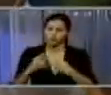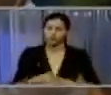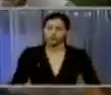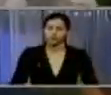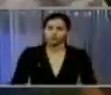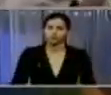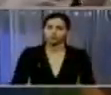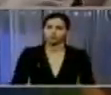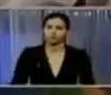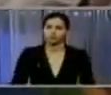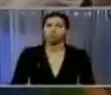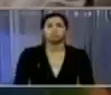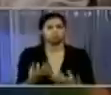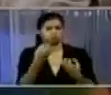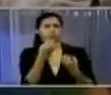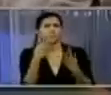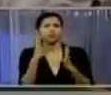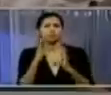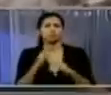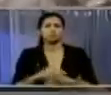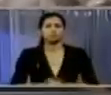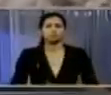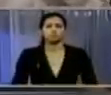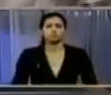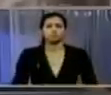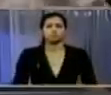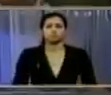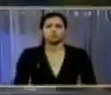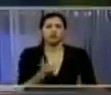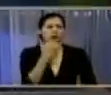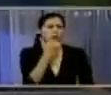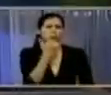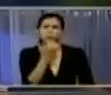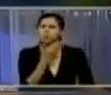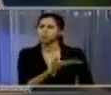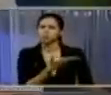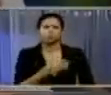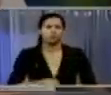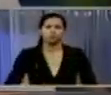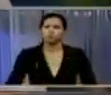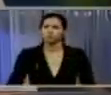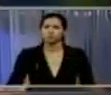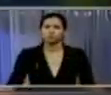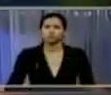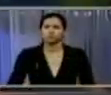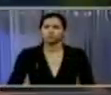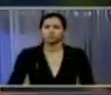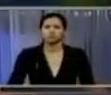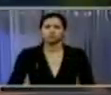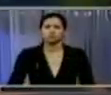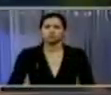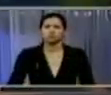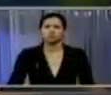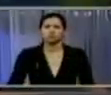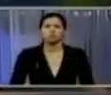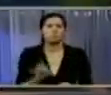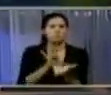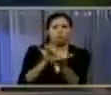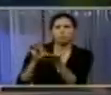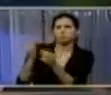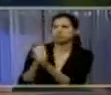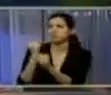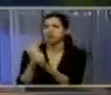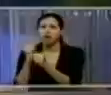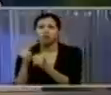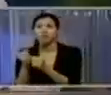Está bien. Esos abusadorcitos que despiden trabajadores, que le han quitado derechos a